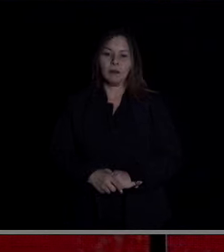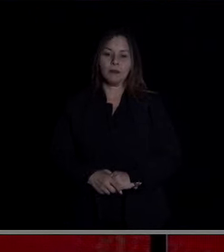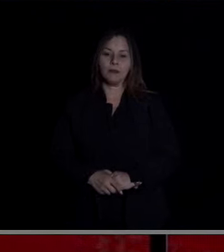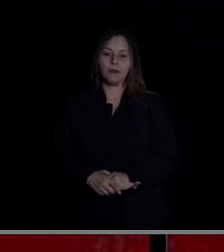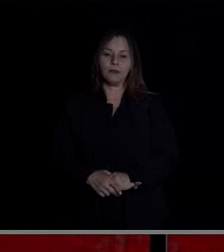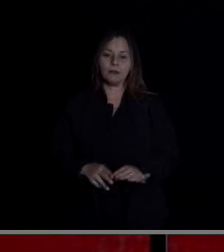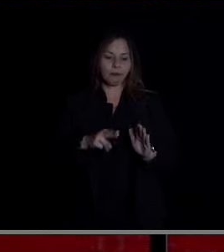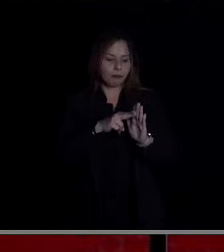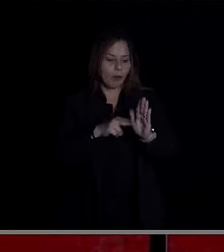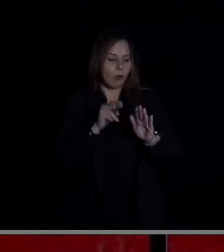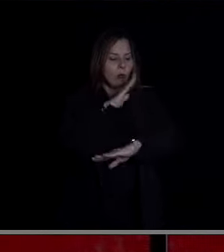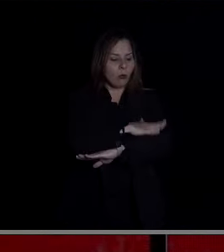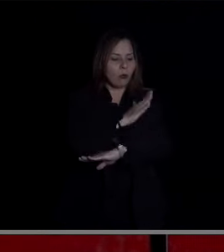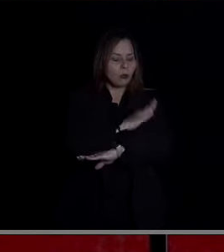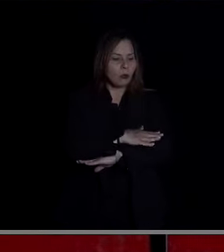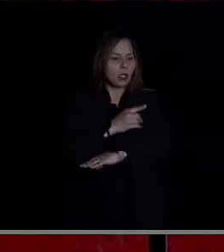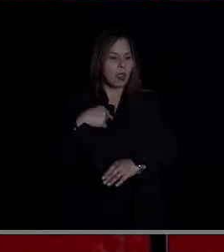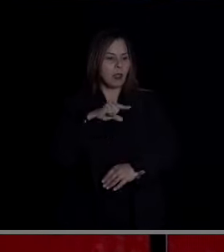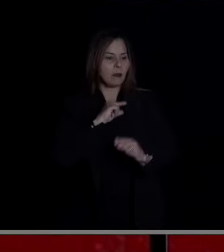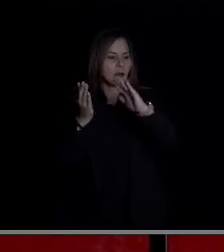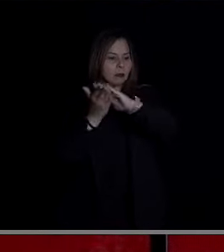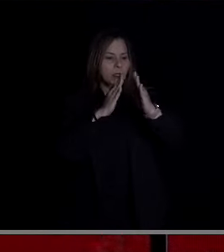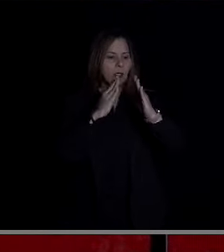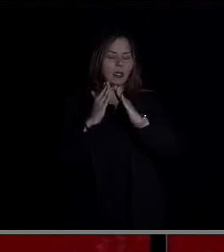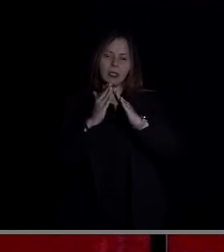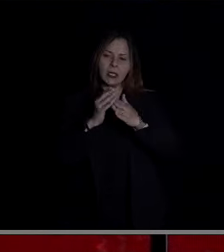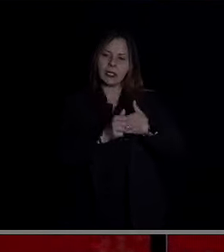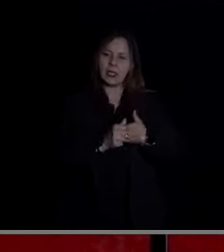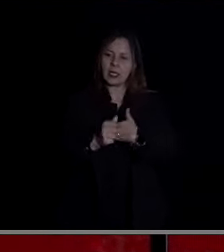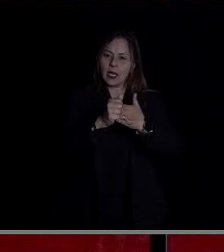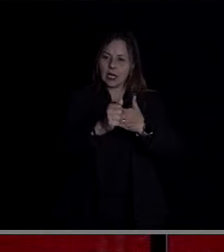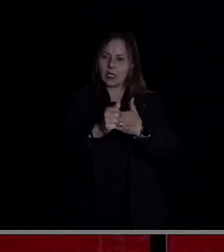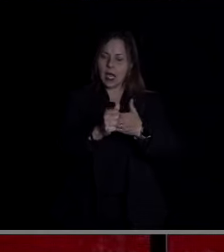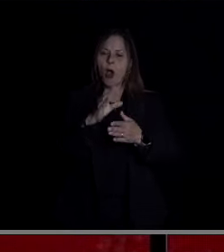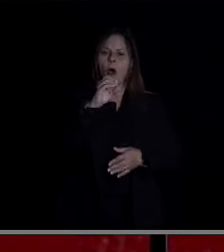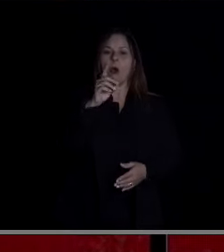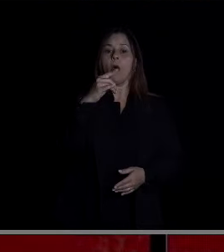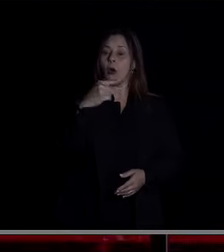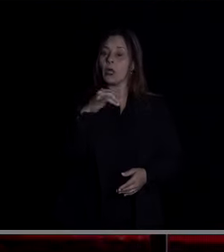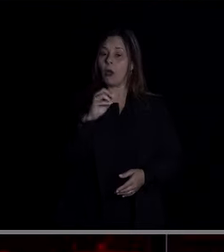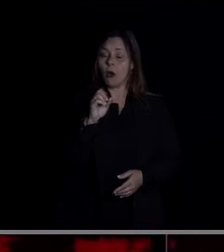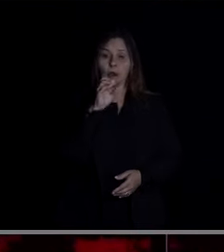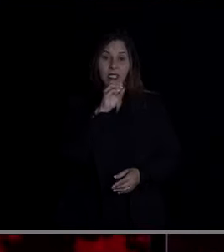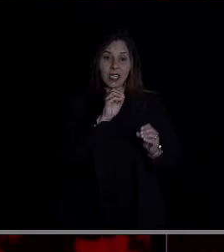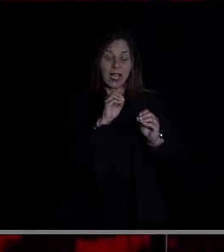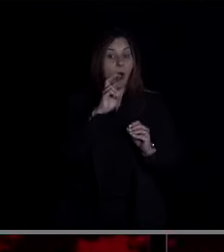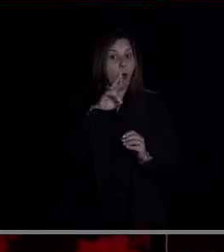Las normas de conducta ciudadana en nuestra ciudad están regidas a través de nuestro Código de Orden Público. Así que tenemos